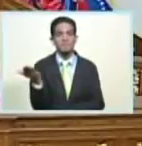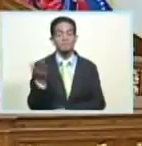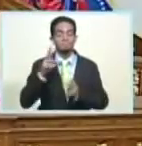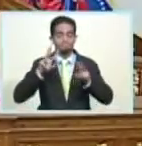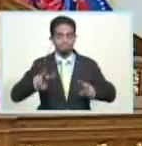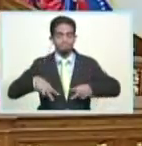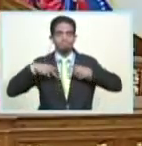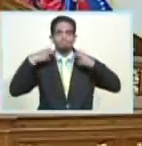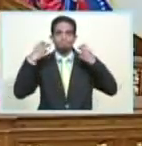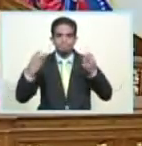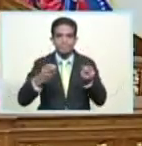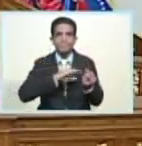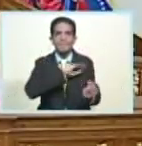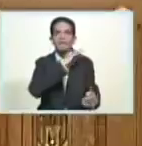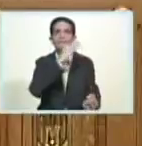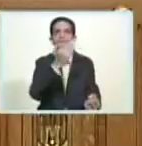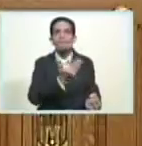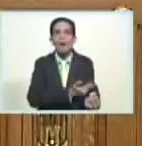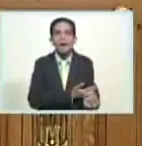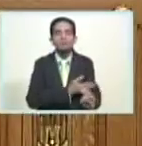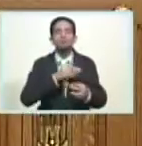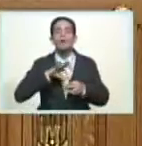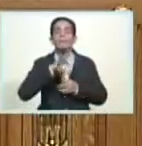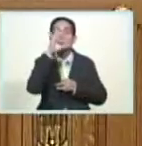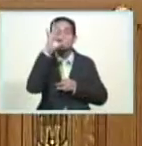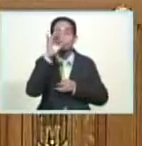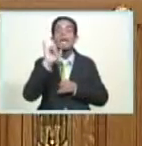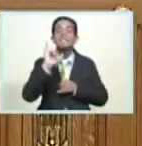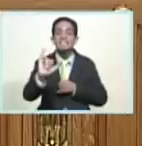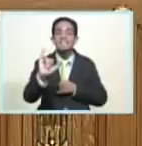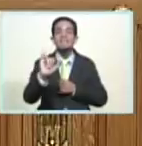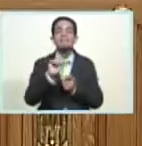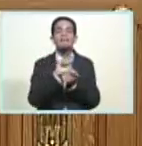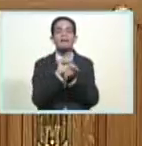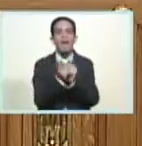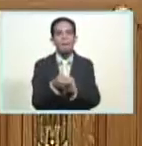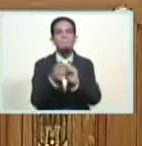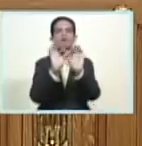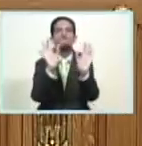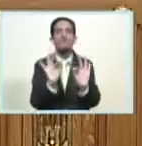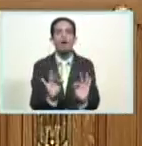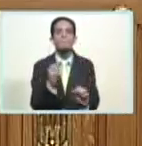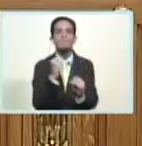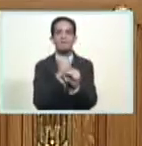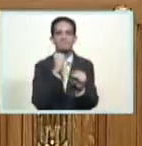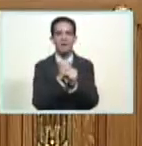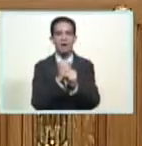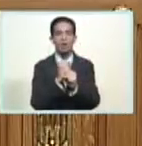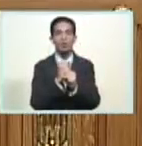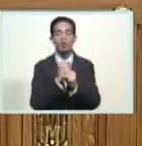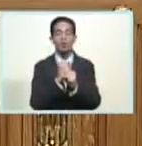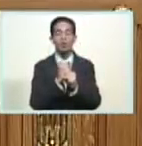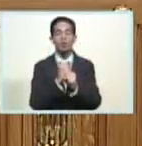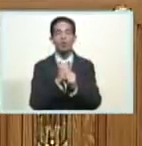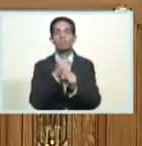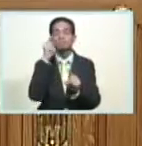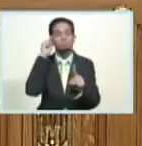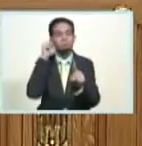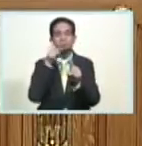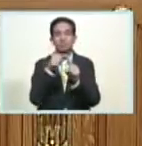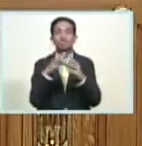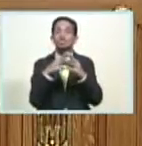renovemos nuestra energía, nuestro espíritu y cambiemos los métodos de trabajo. A que todos hagamos un sistema de gobierno